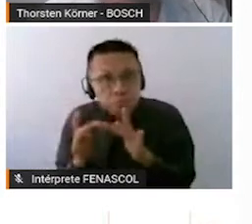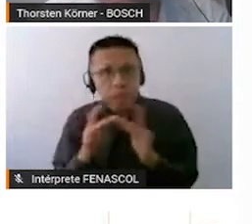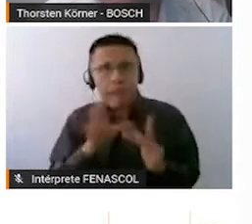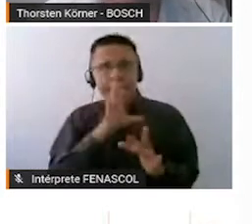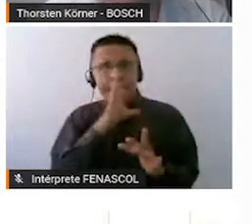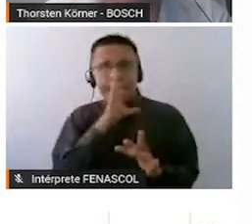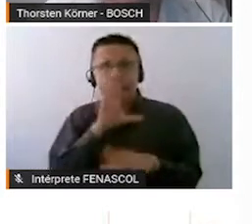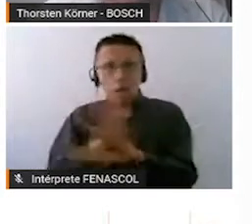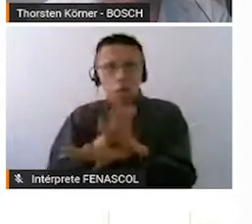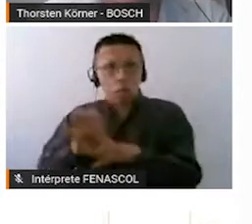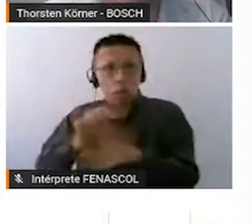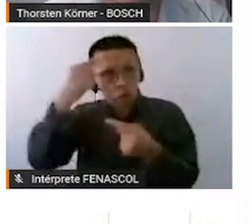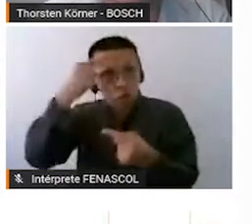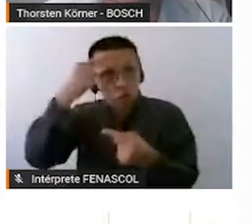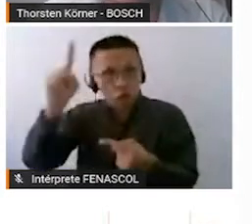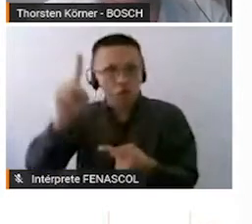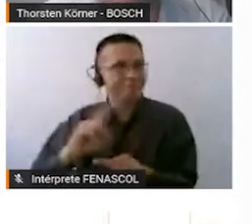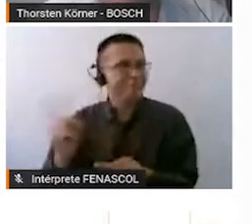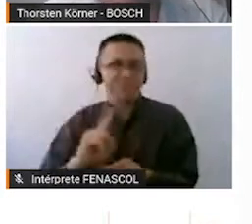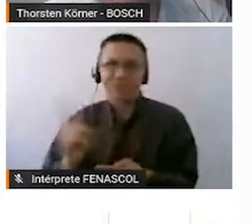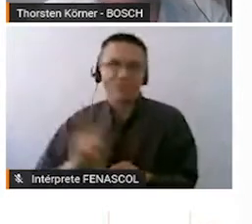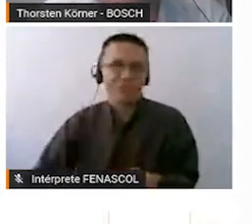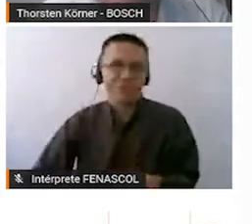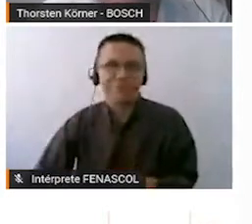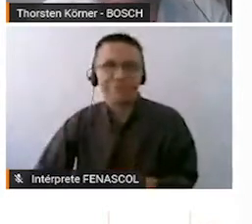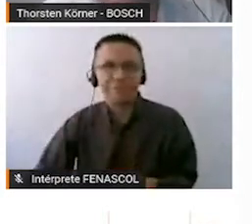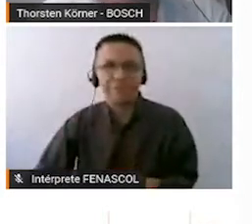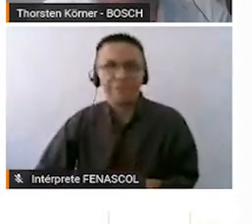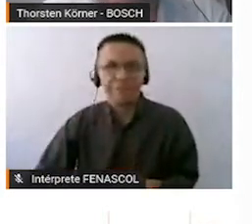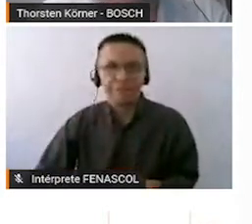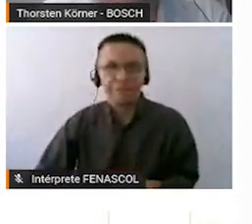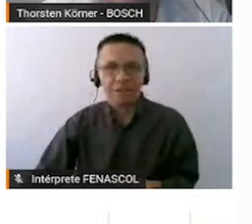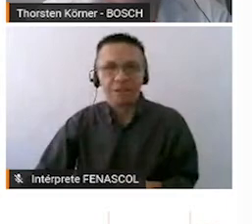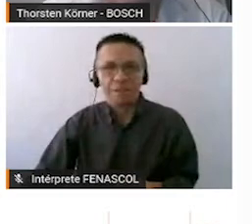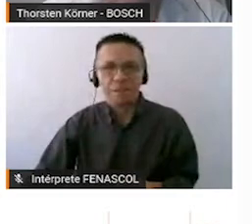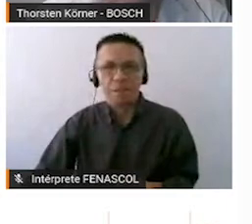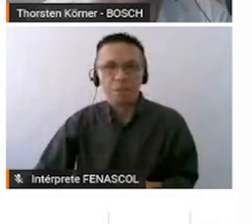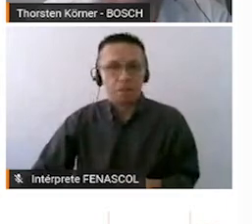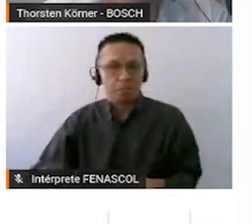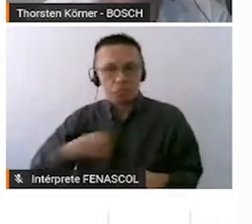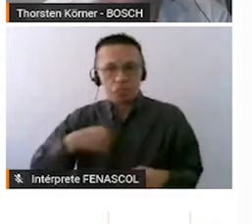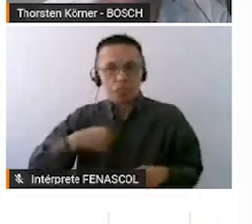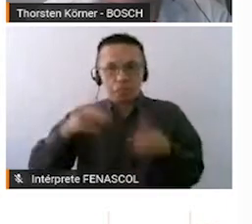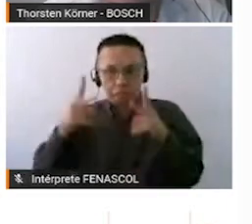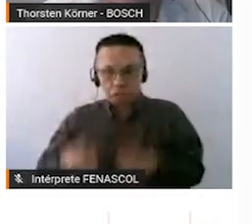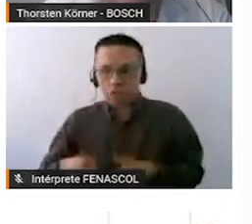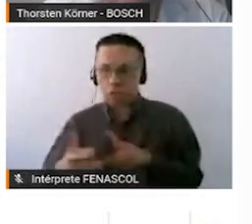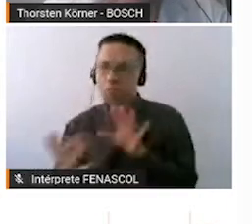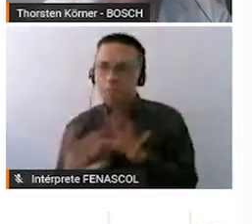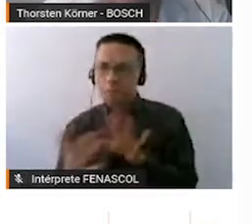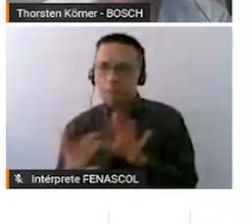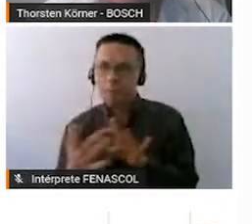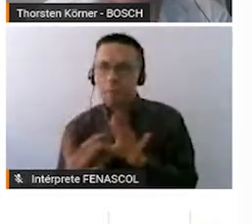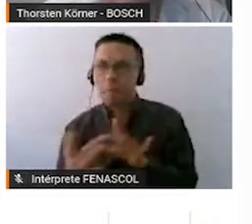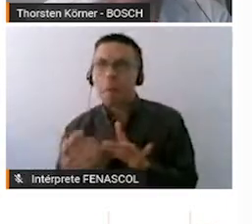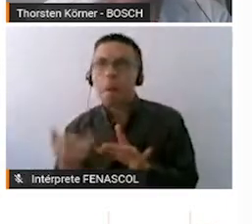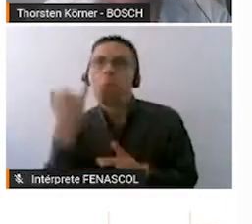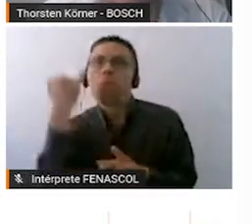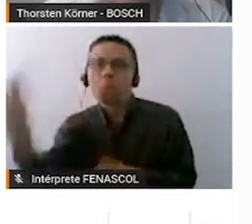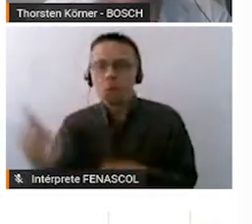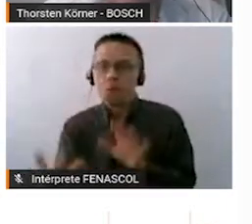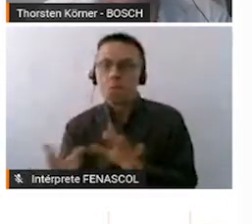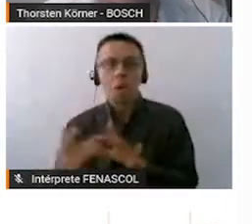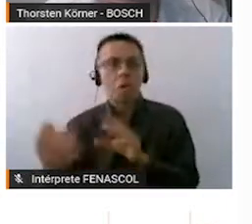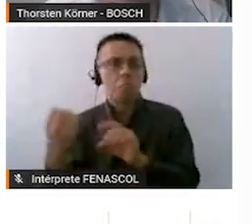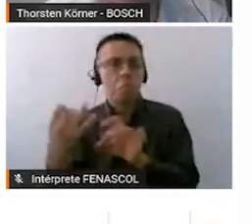personas los cuales interactuamos unas con las otras. Ahí también hemos visto una aceleración increíble entre